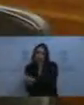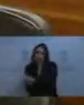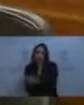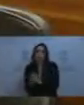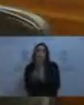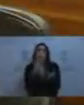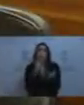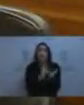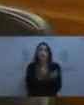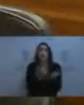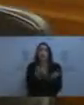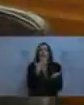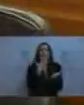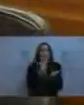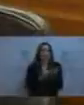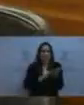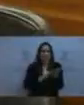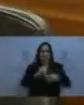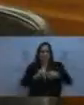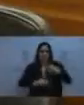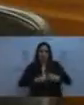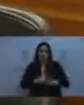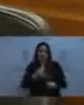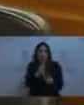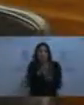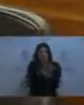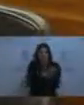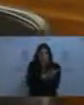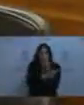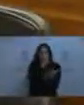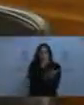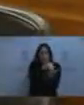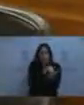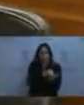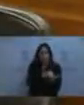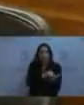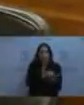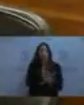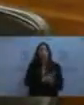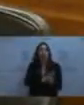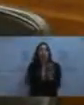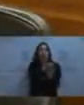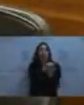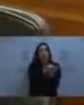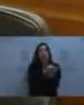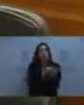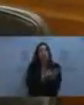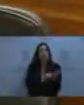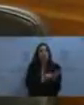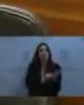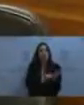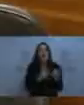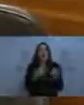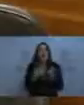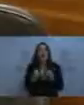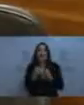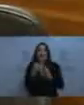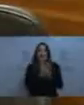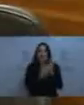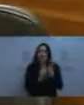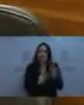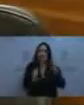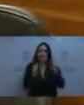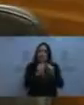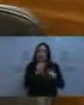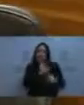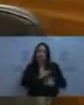realizar algún tipo de contratación, y en esos informes la propia Consejería de Hacienda deja constancia ya de que es necesario cumplir con los principios de igualdad, mérito